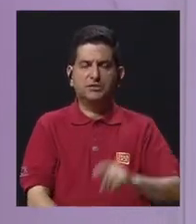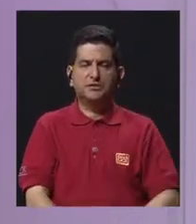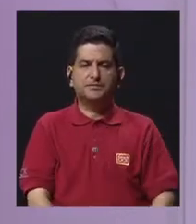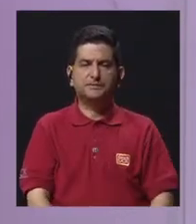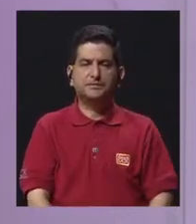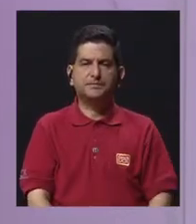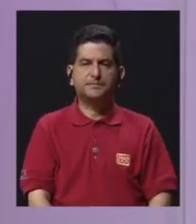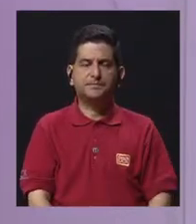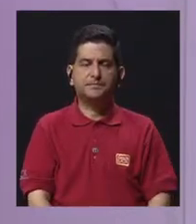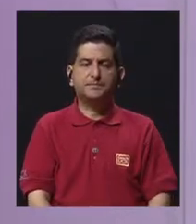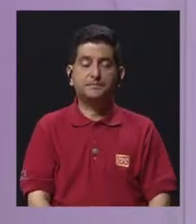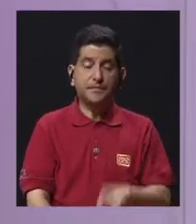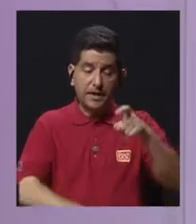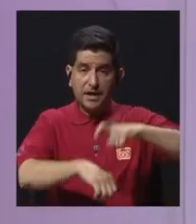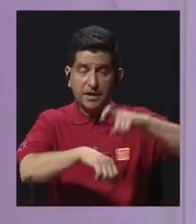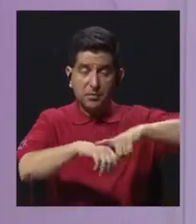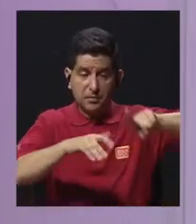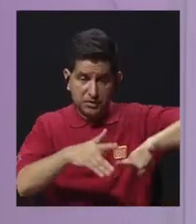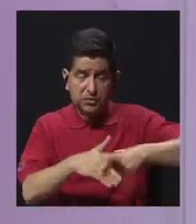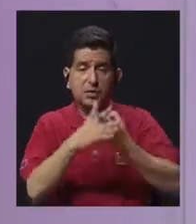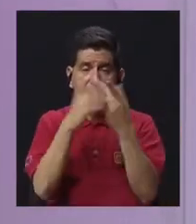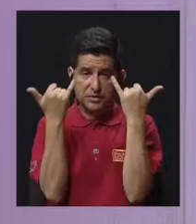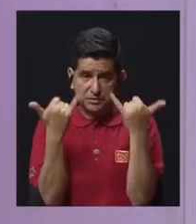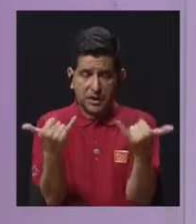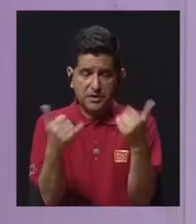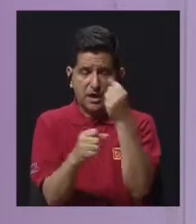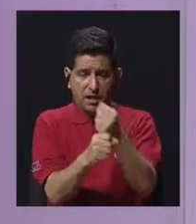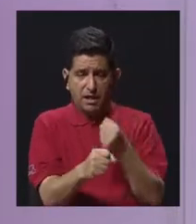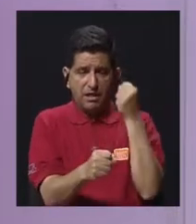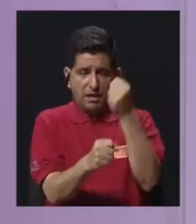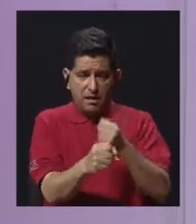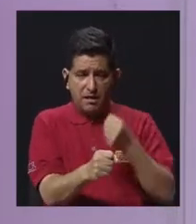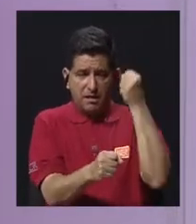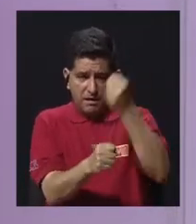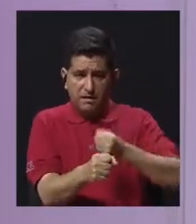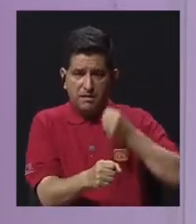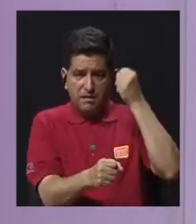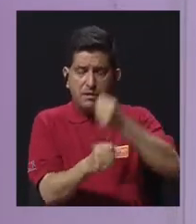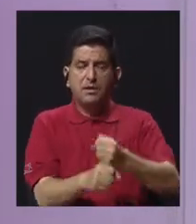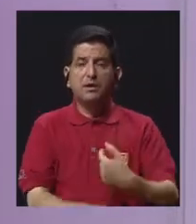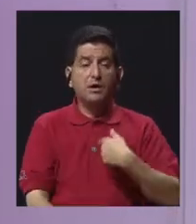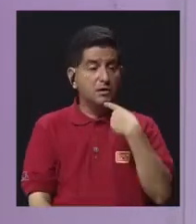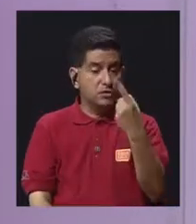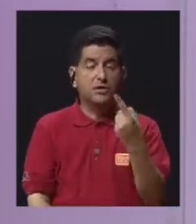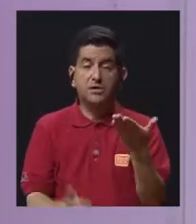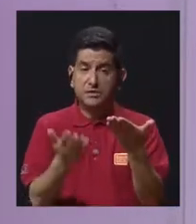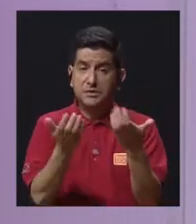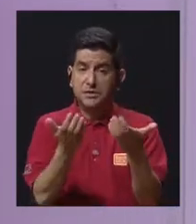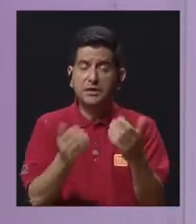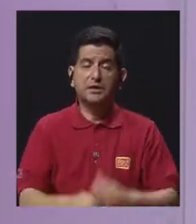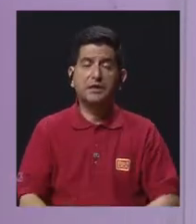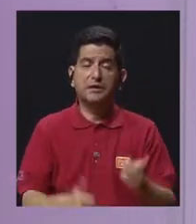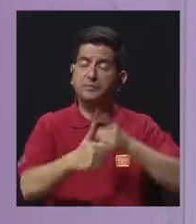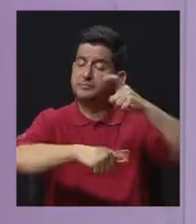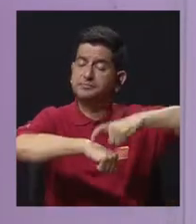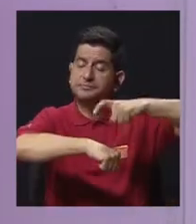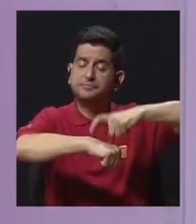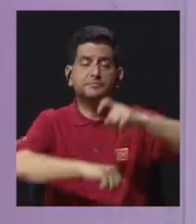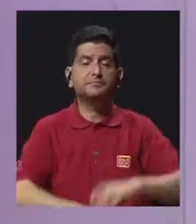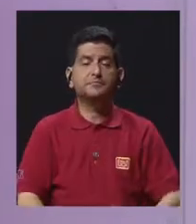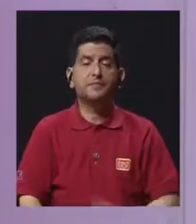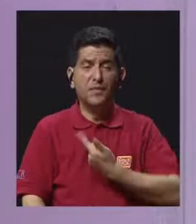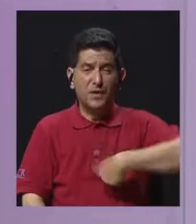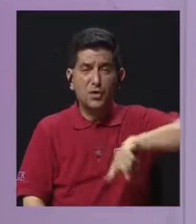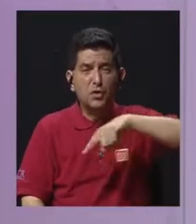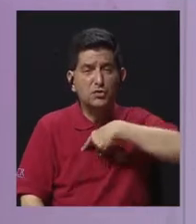el 11 de noviembre del 2011. Y entonces desde ahí ya comenzamos a trabajar. Quiero